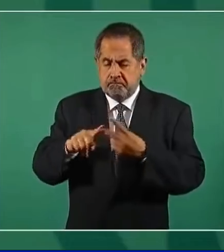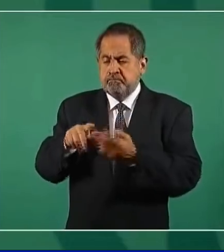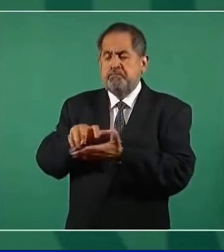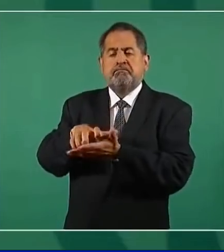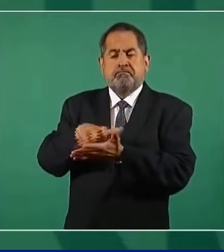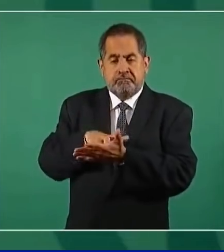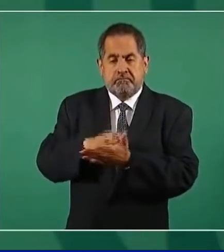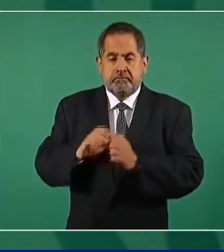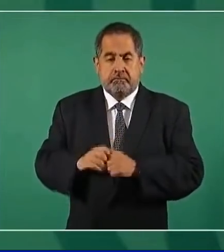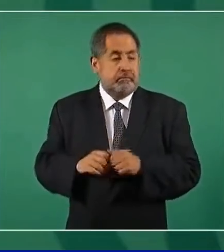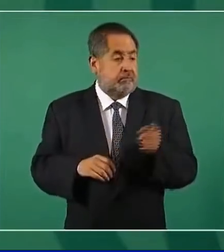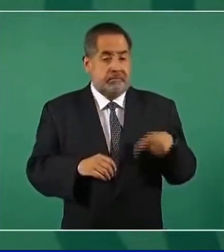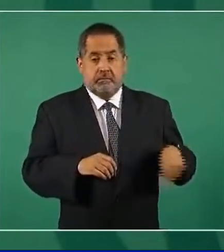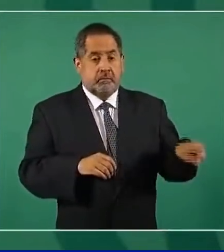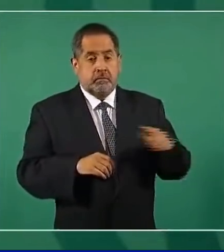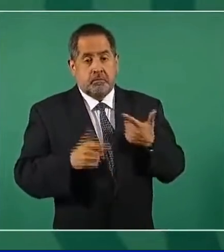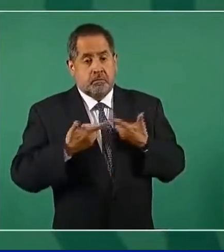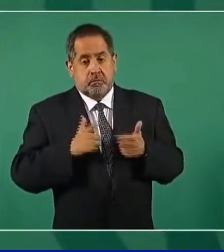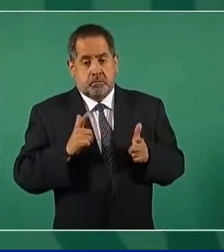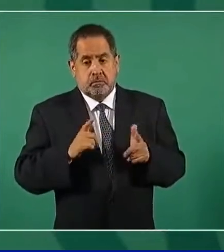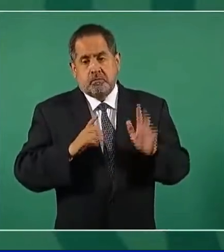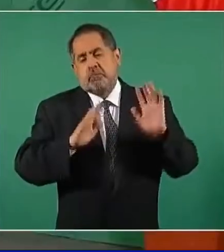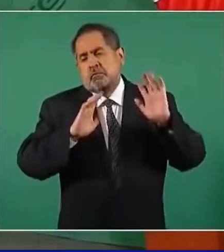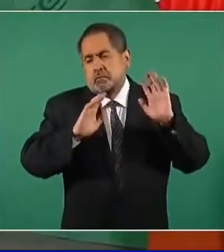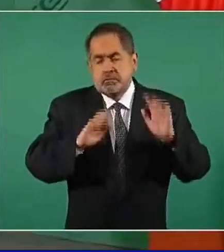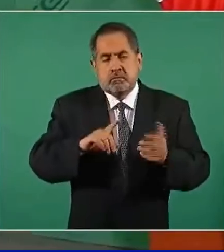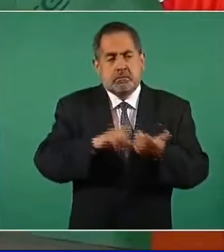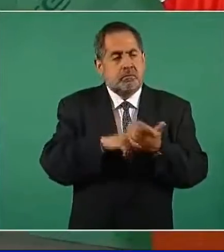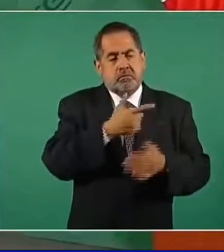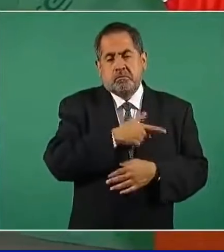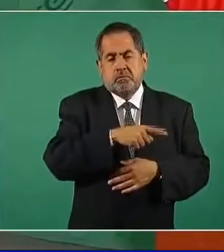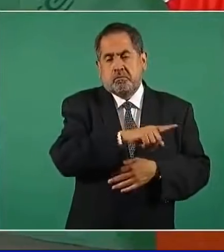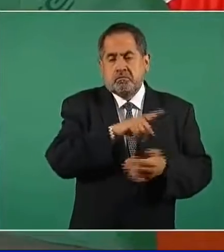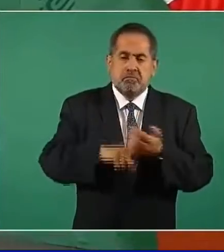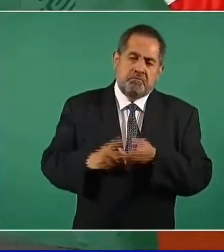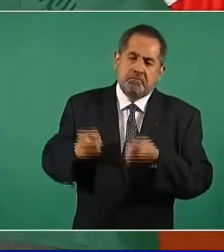Claro que no les gusta a los corruptos, a los rateros.